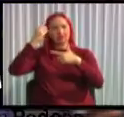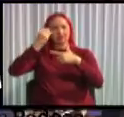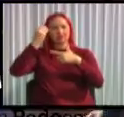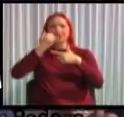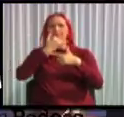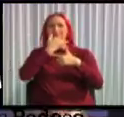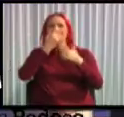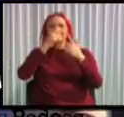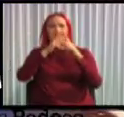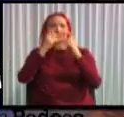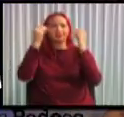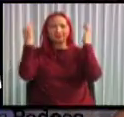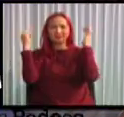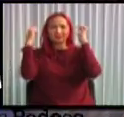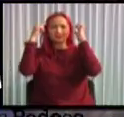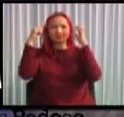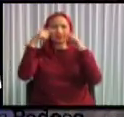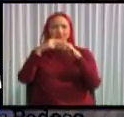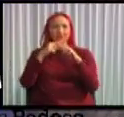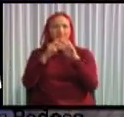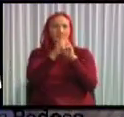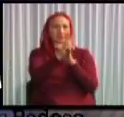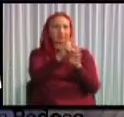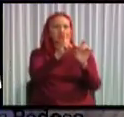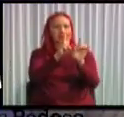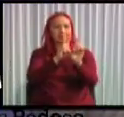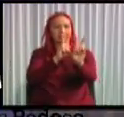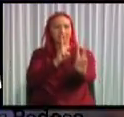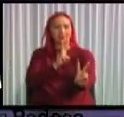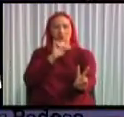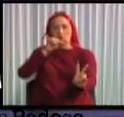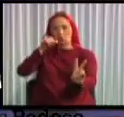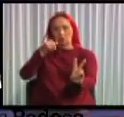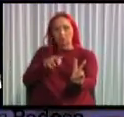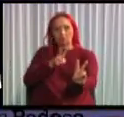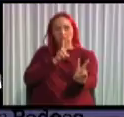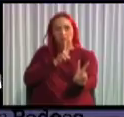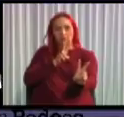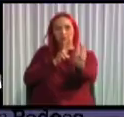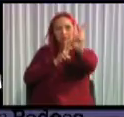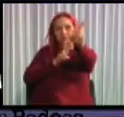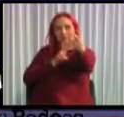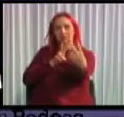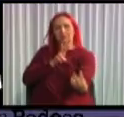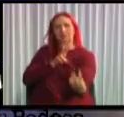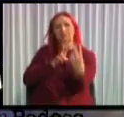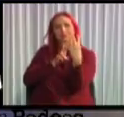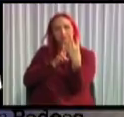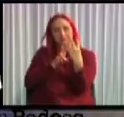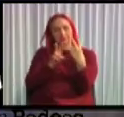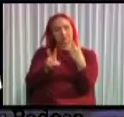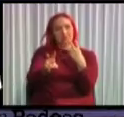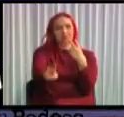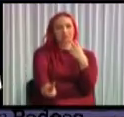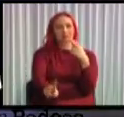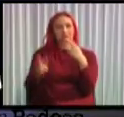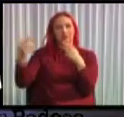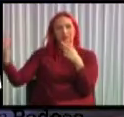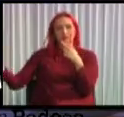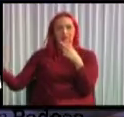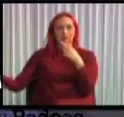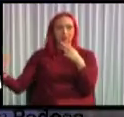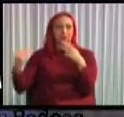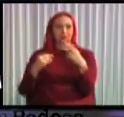se rascan la cabeza, ¿qué es ligas? Y eran dos jugadores, uno que... dos atajando y otros dos allá remataban, otros esperaban el